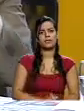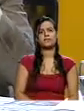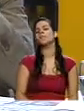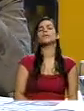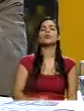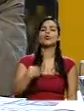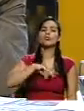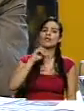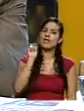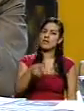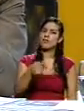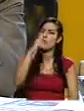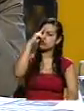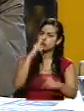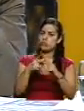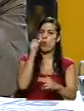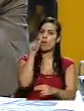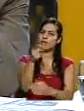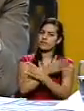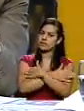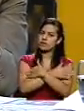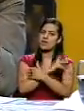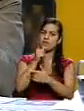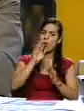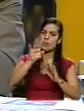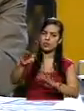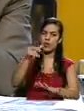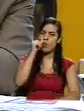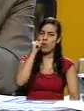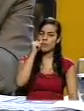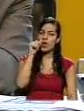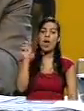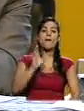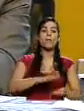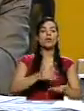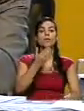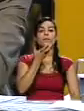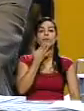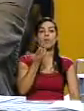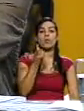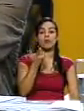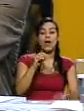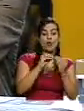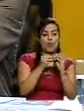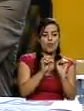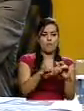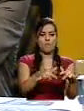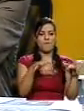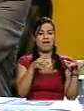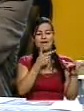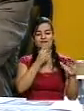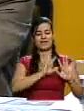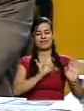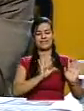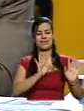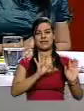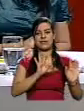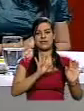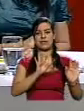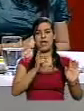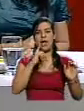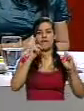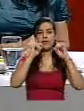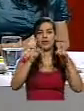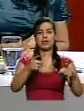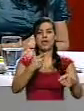que nosotros se los reconozcamos y que lo apoyemos, porque no es nada fácil rescatar la Avenida España,